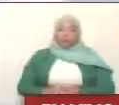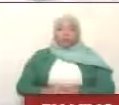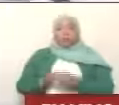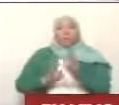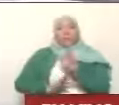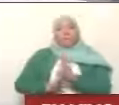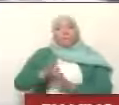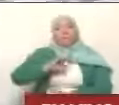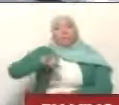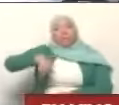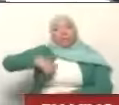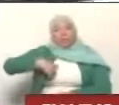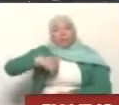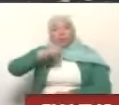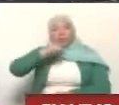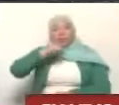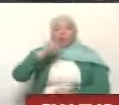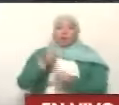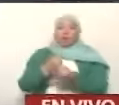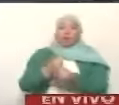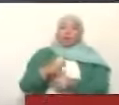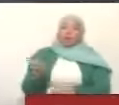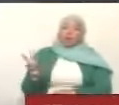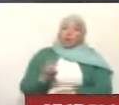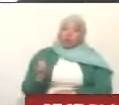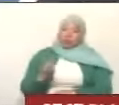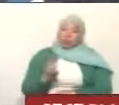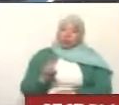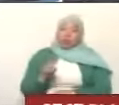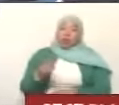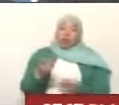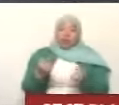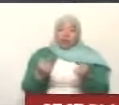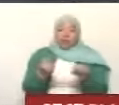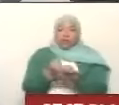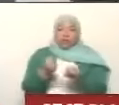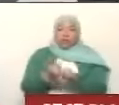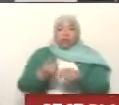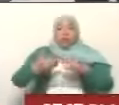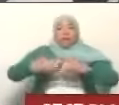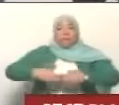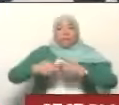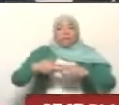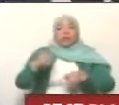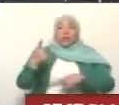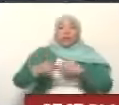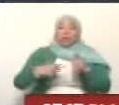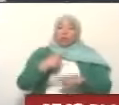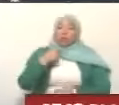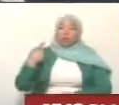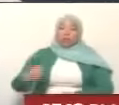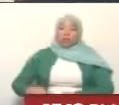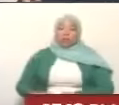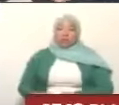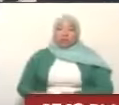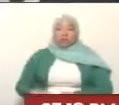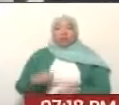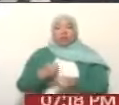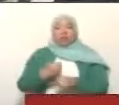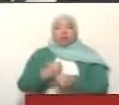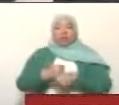avances son gigantescos para atraer a las empresas chinas a invertir